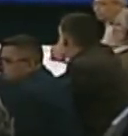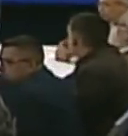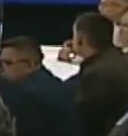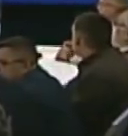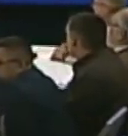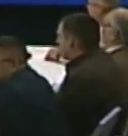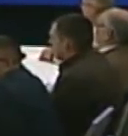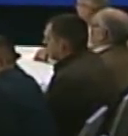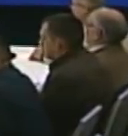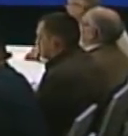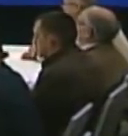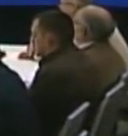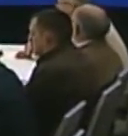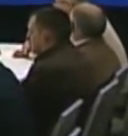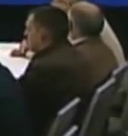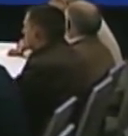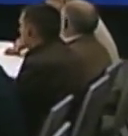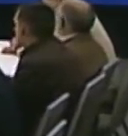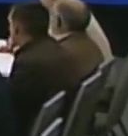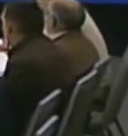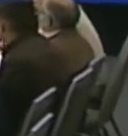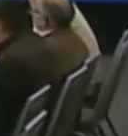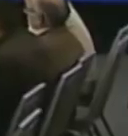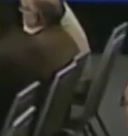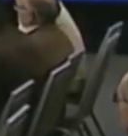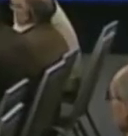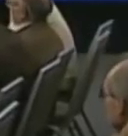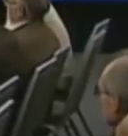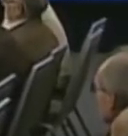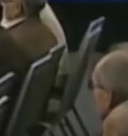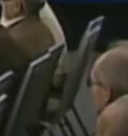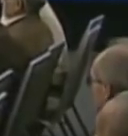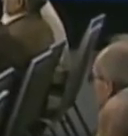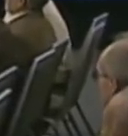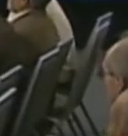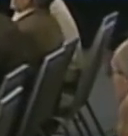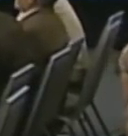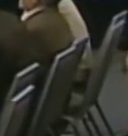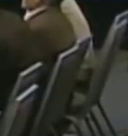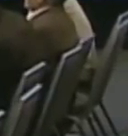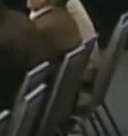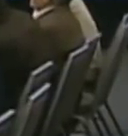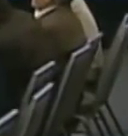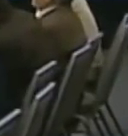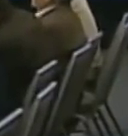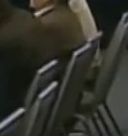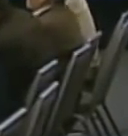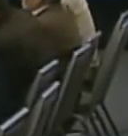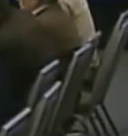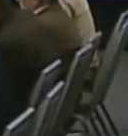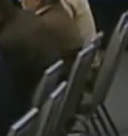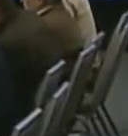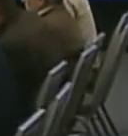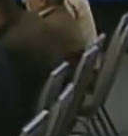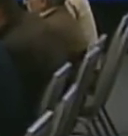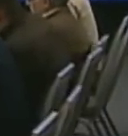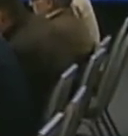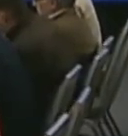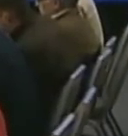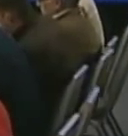Presidencial de Ciencia, Tecnología e Innovación. Daremos inicio con las palabras del